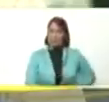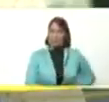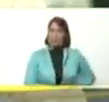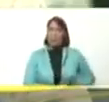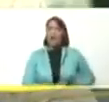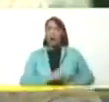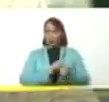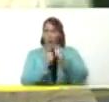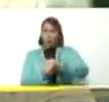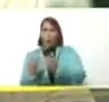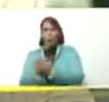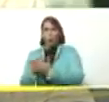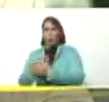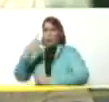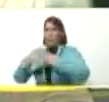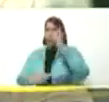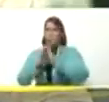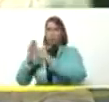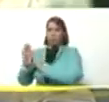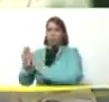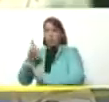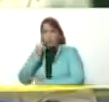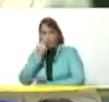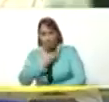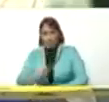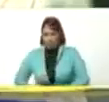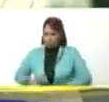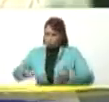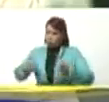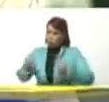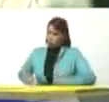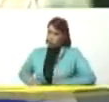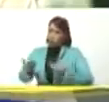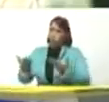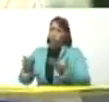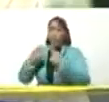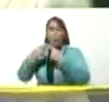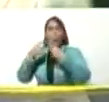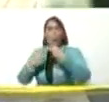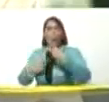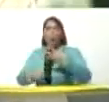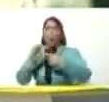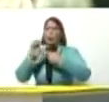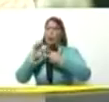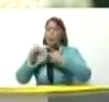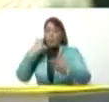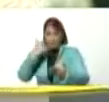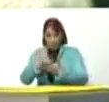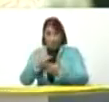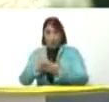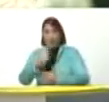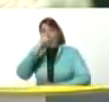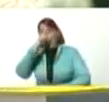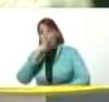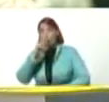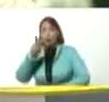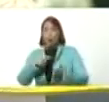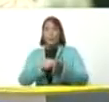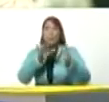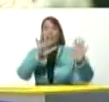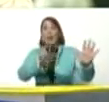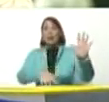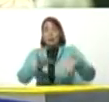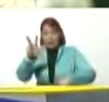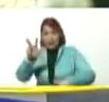economía productiva. Señor presidente, me permito dar otros elementos. Fíjese, en el año 2013,